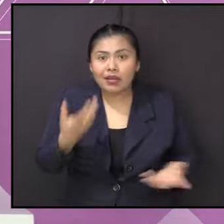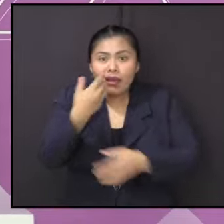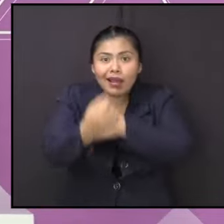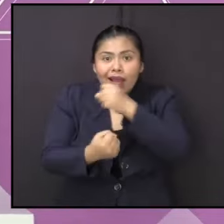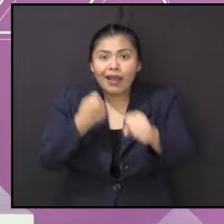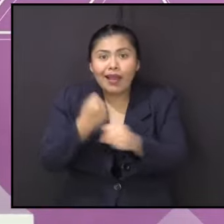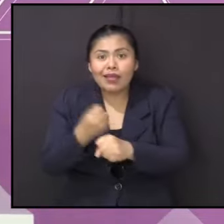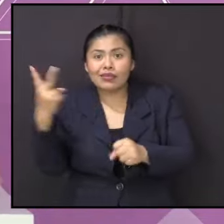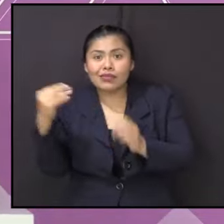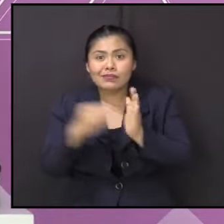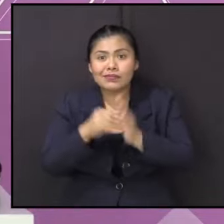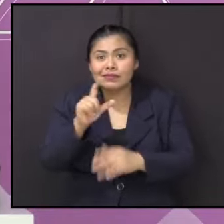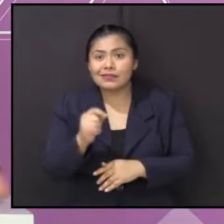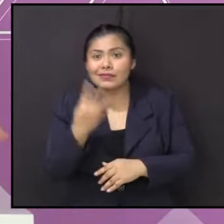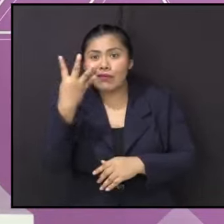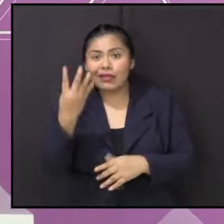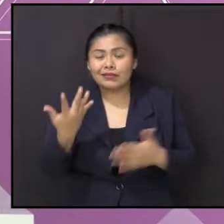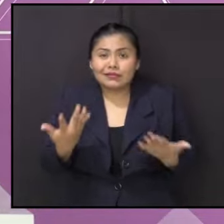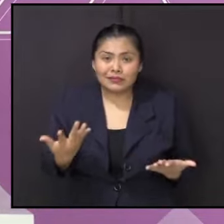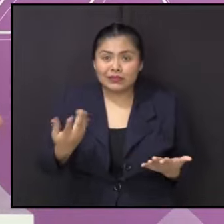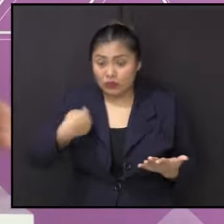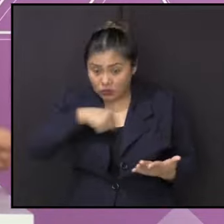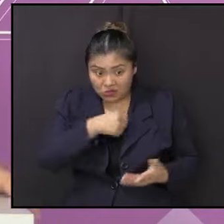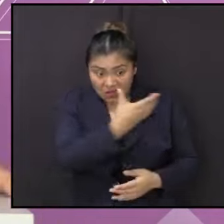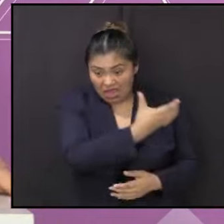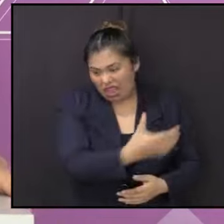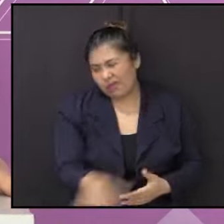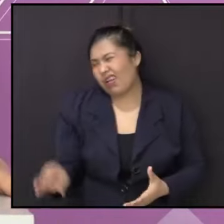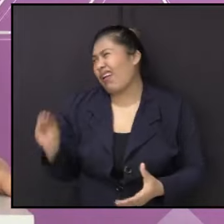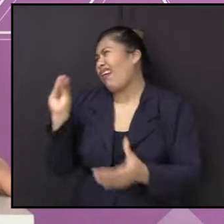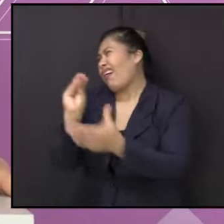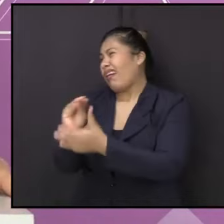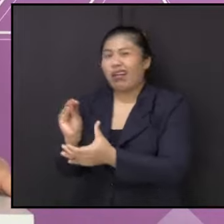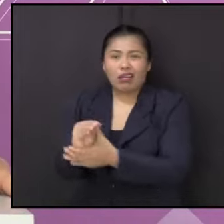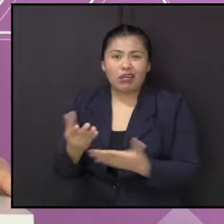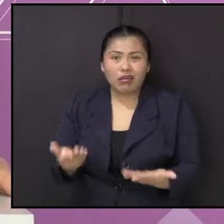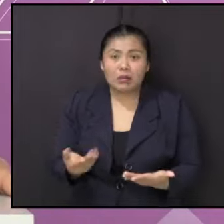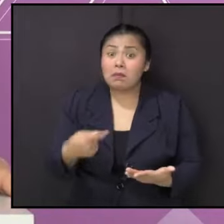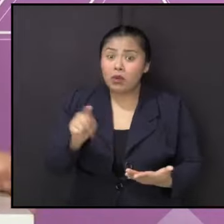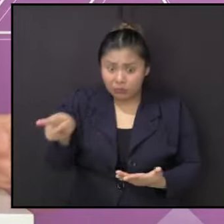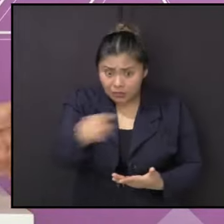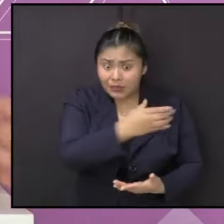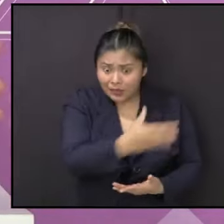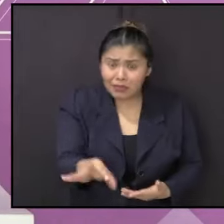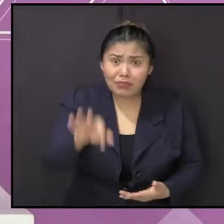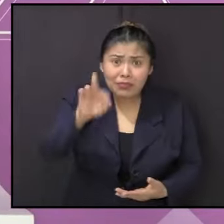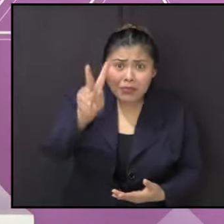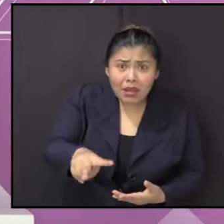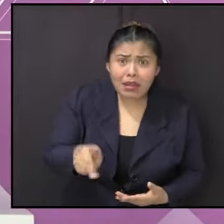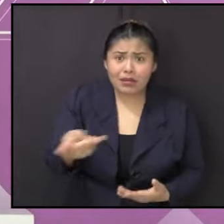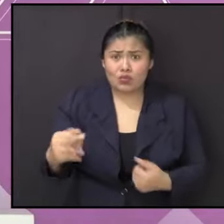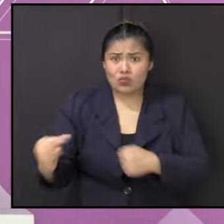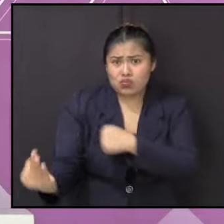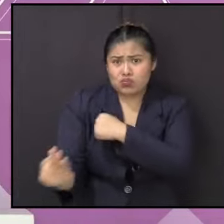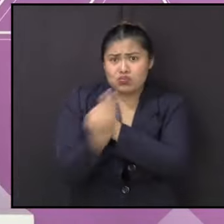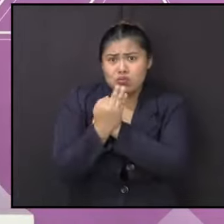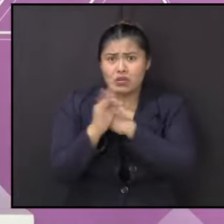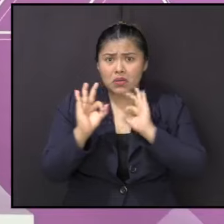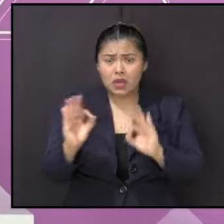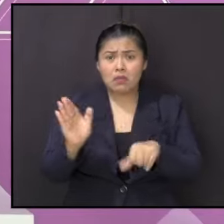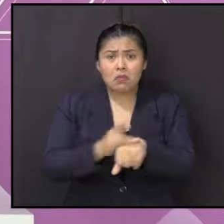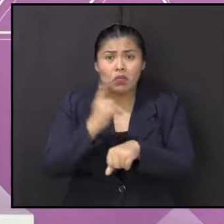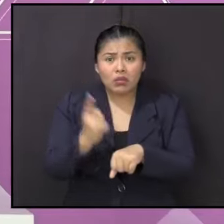al campo. El campo es muy benéfico y es productivo. Desafortunadamente queremos todo darle a una